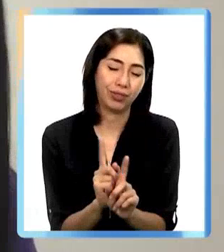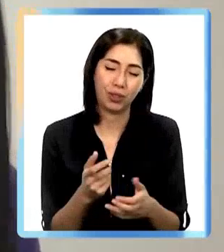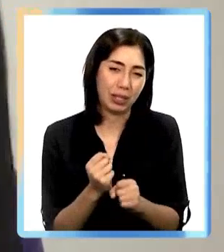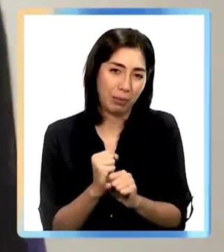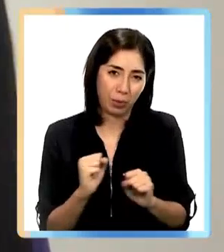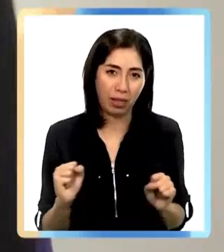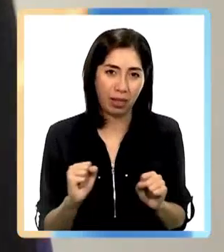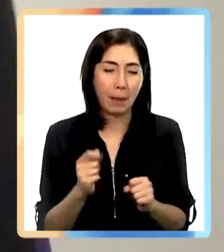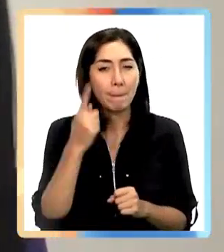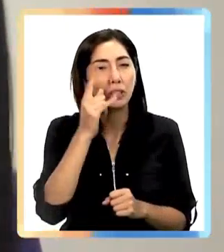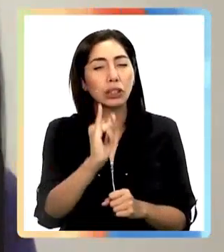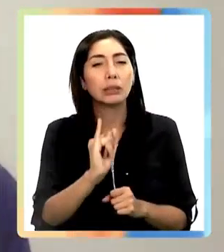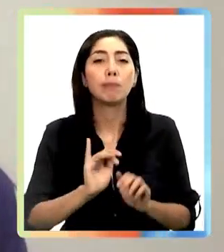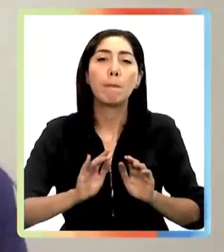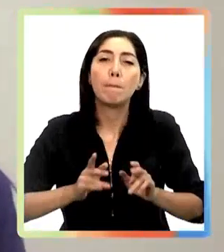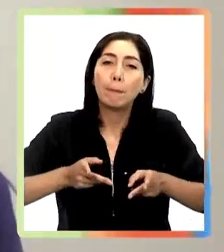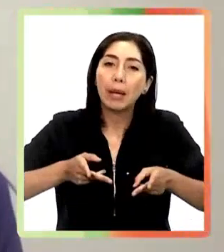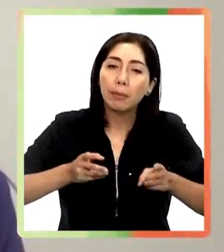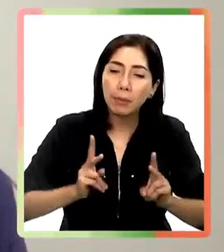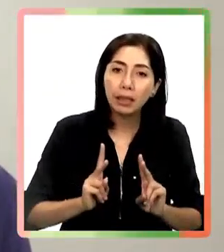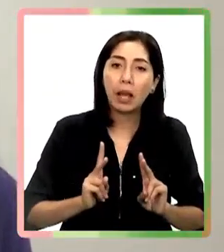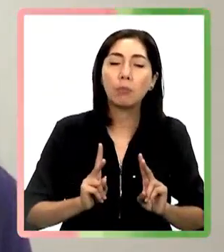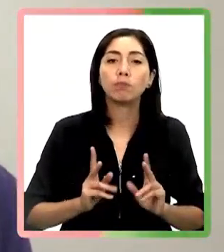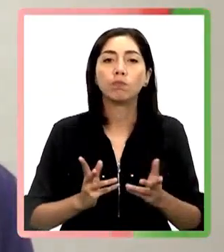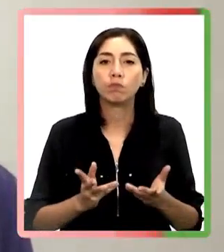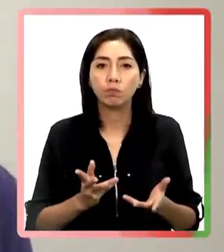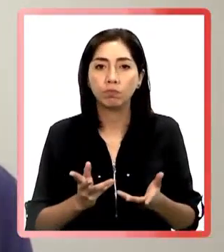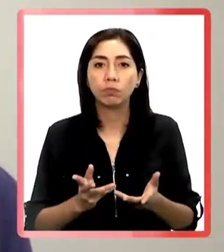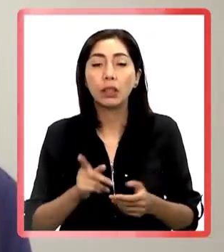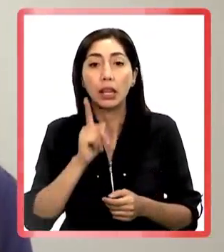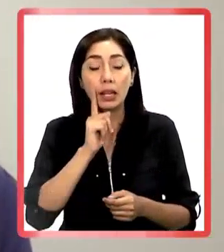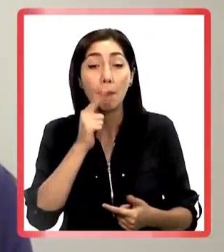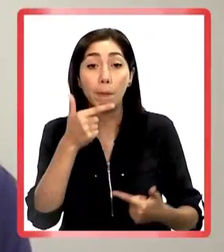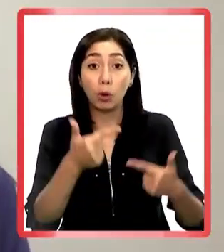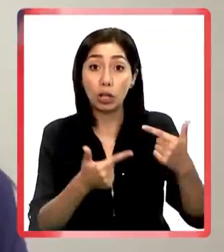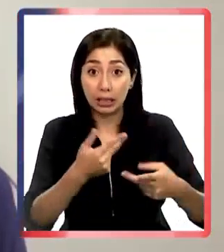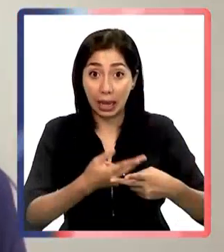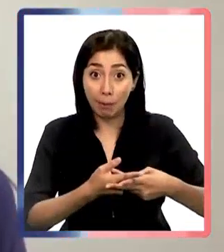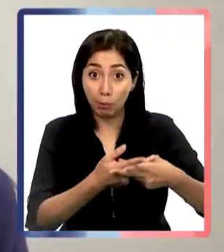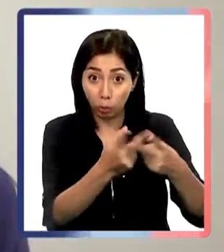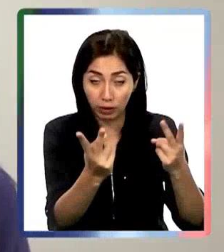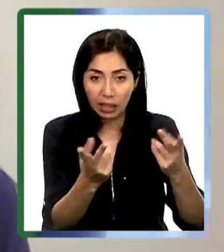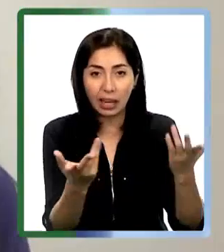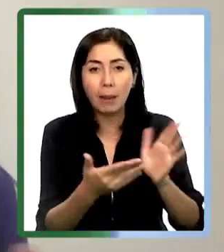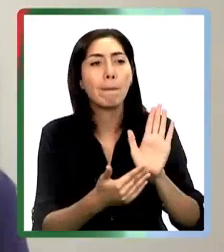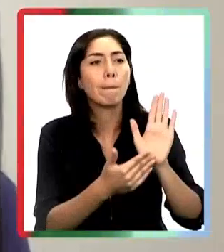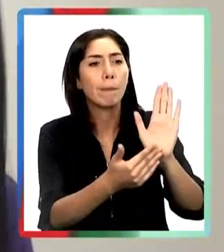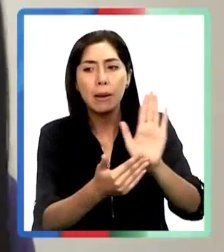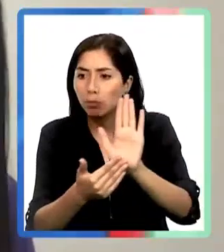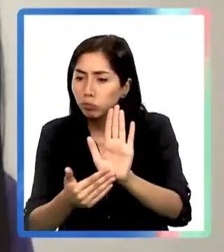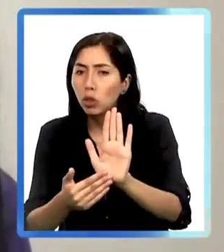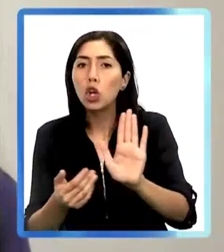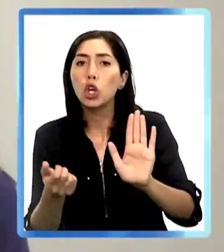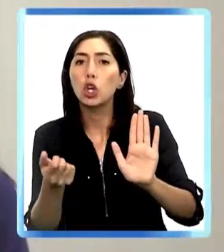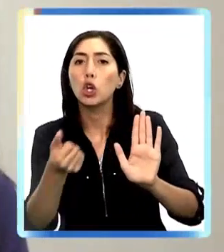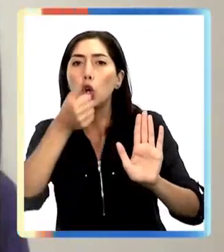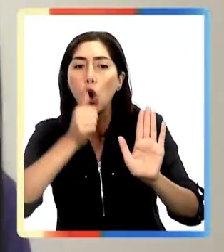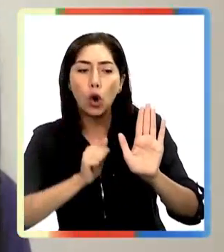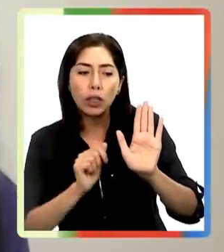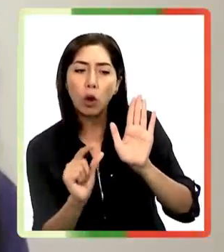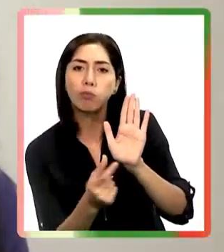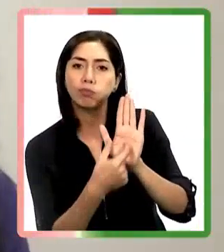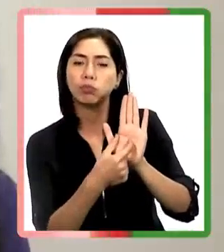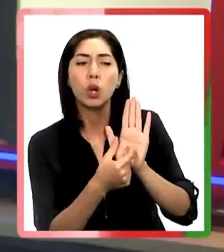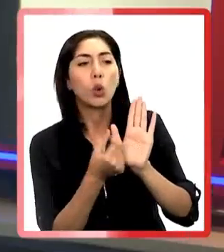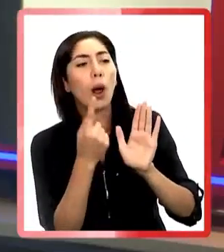financieramente no es, pero que nos permita tener una política pública que primero los visibilice, los codifique, sepamos cuánto vale,